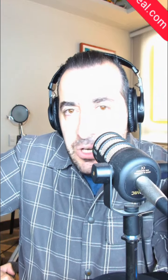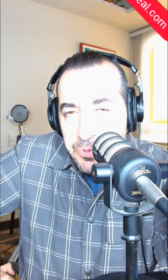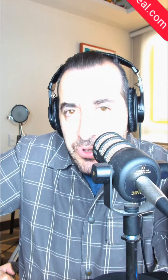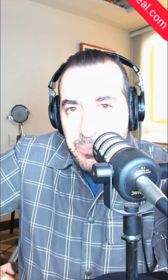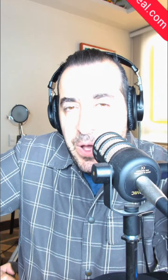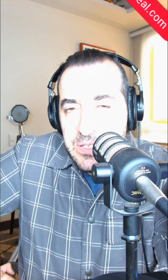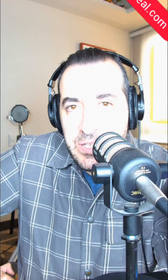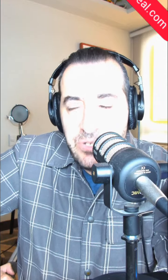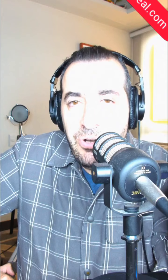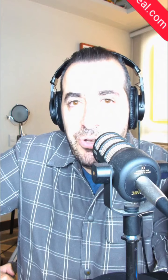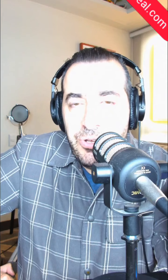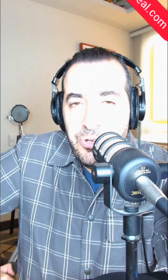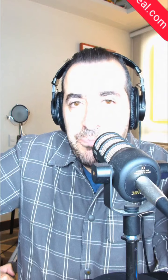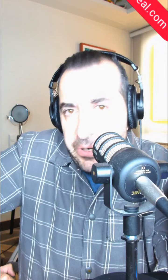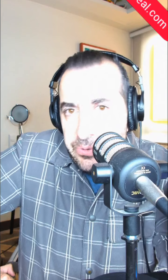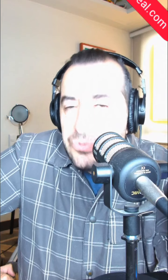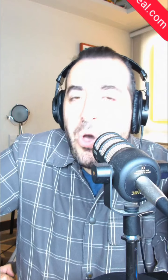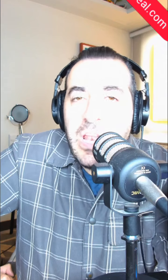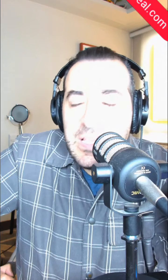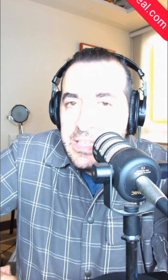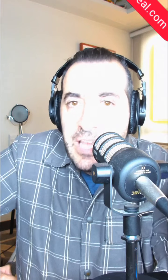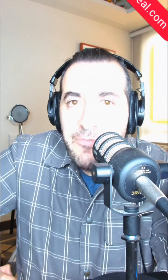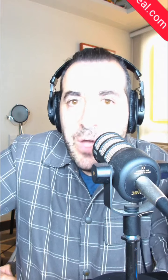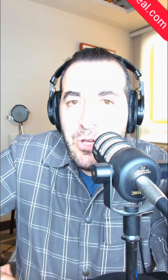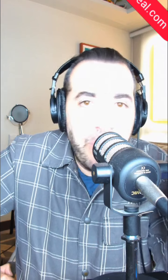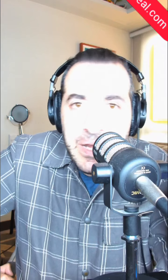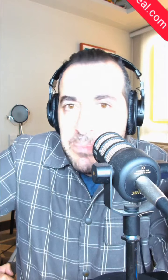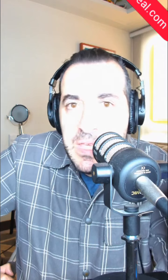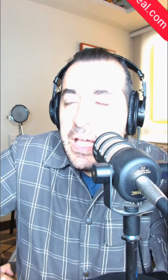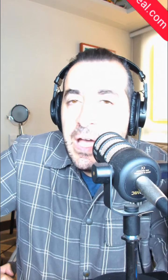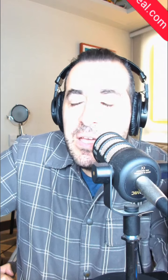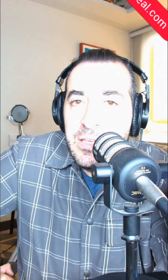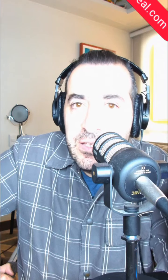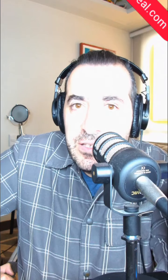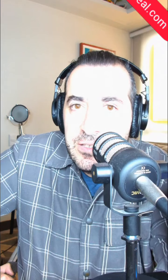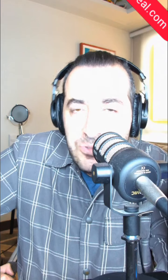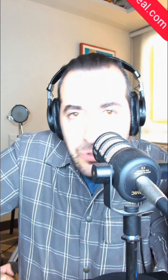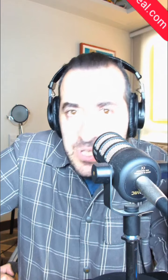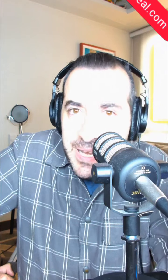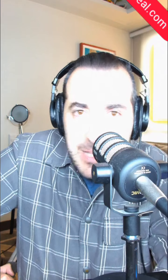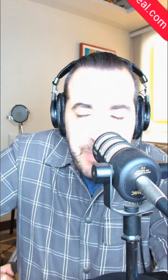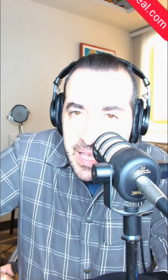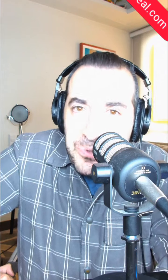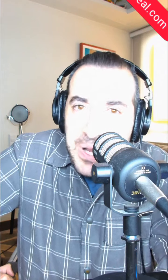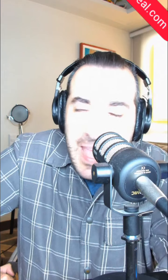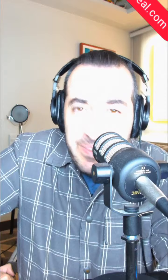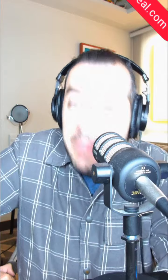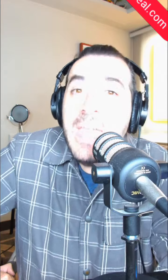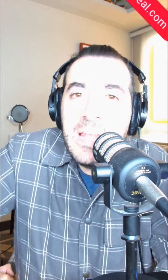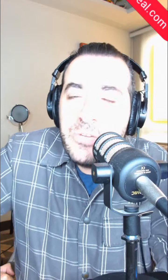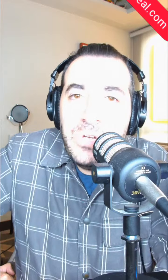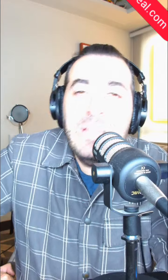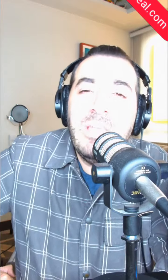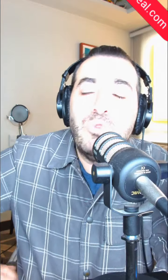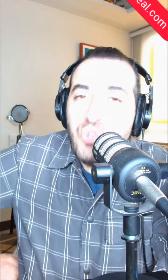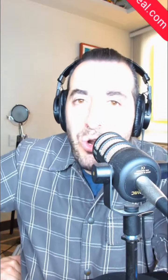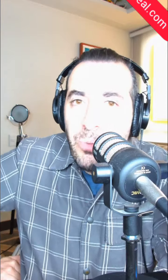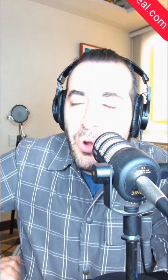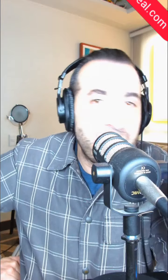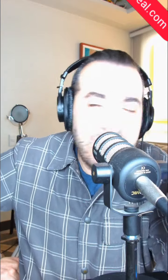conmigo, pues no le puede decir que no. Pero toda la gira fue como vean a mi hija. No, espérenme, es un debiera ser un